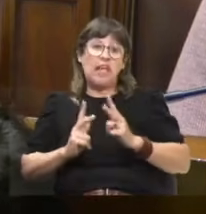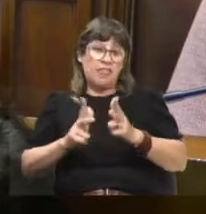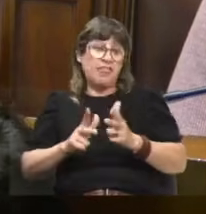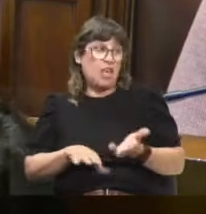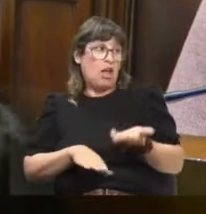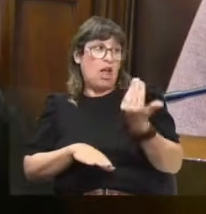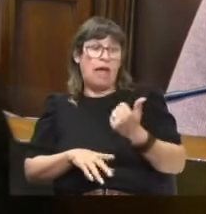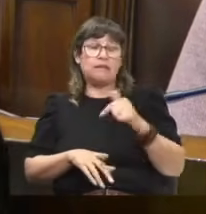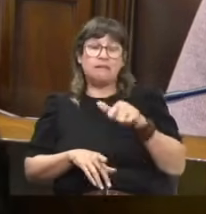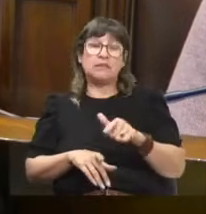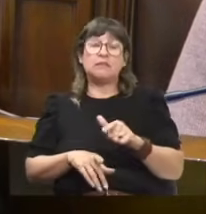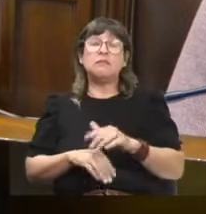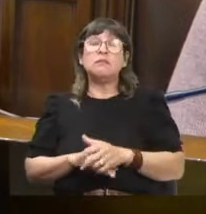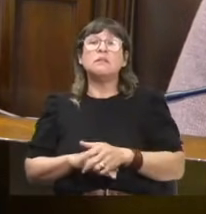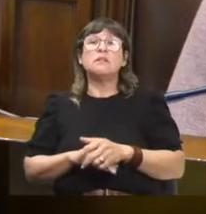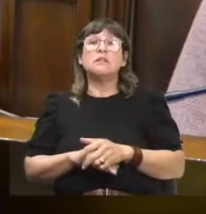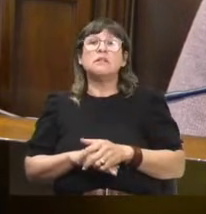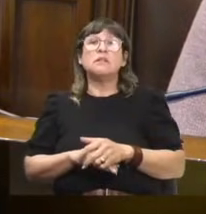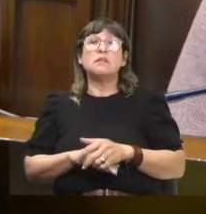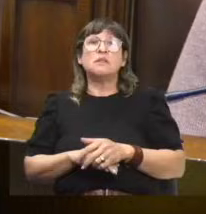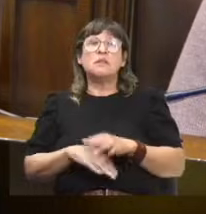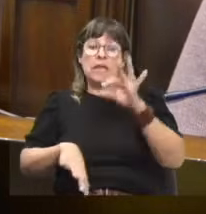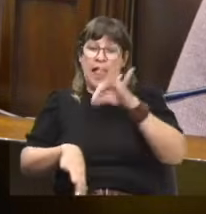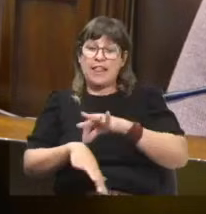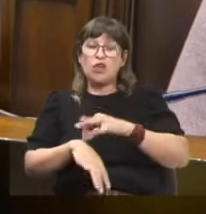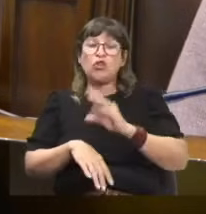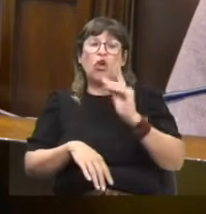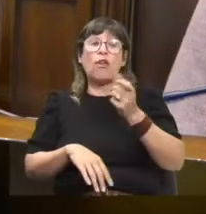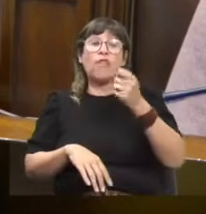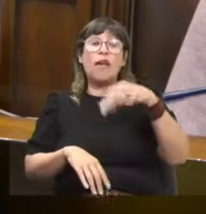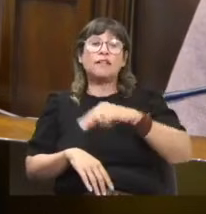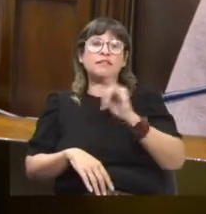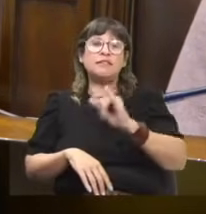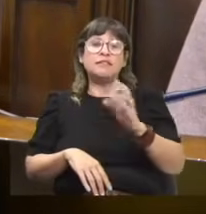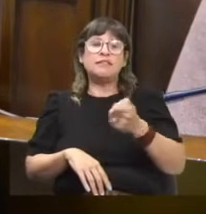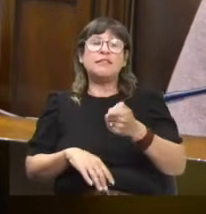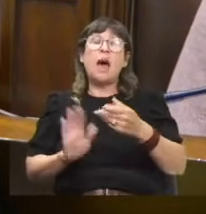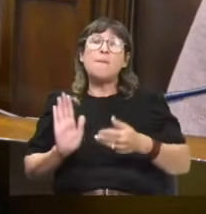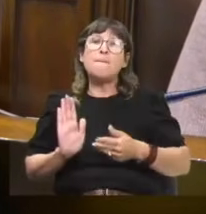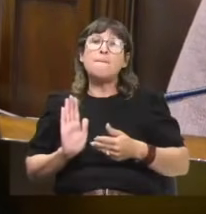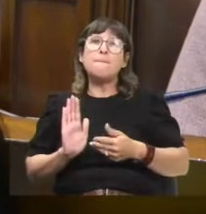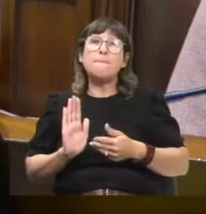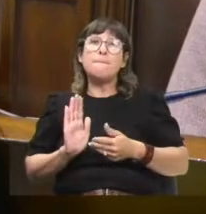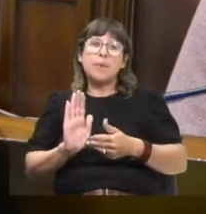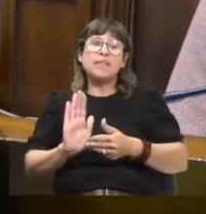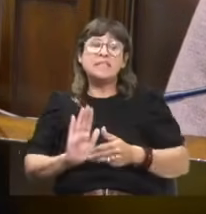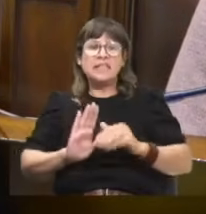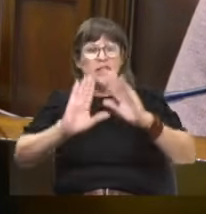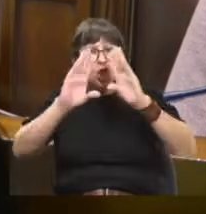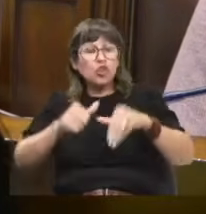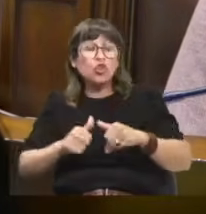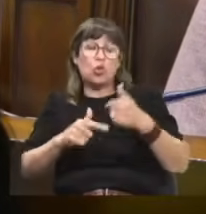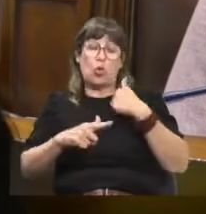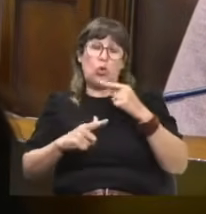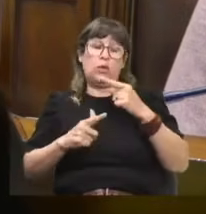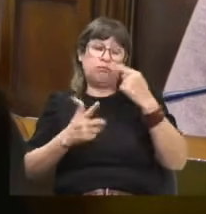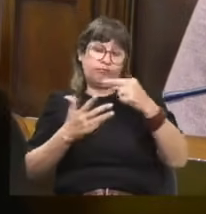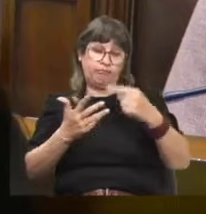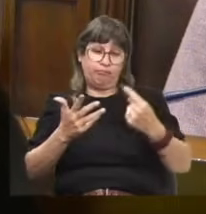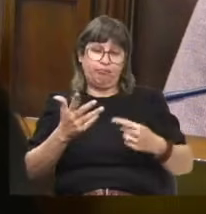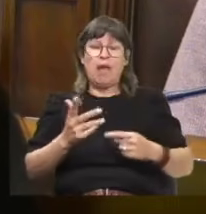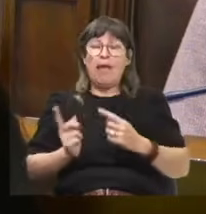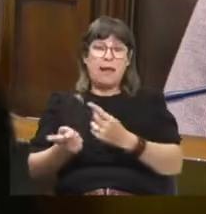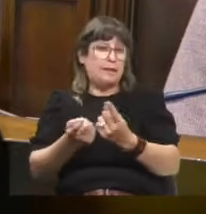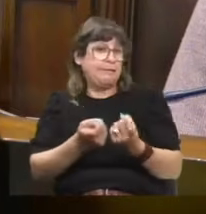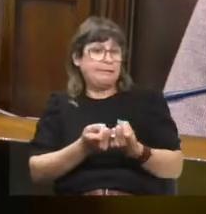varias oportunidades, el doctor Danza presenta todas las credenciales